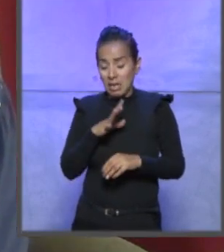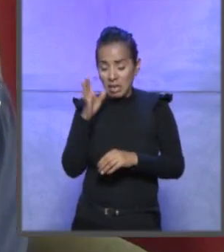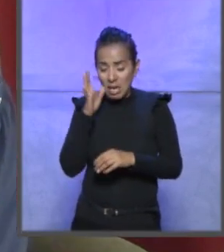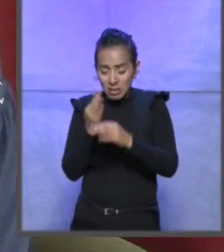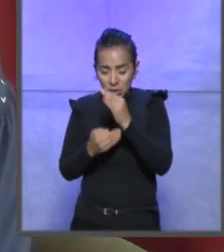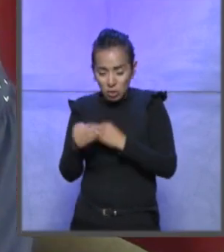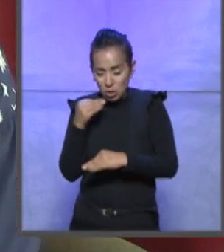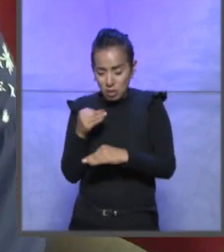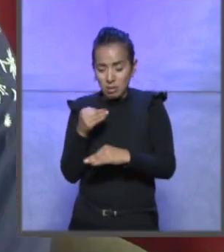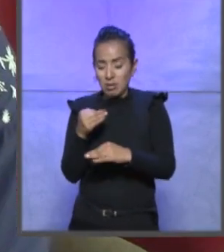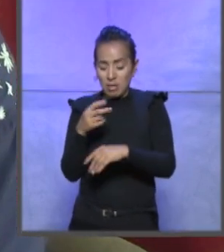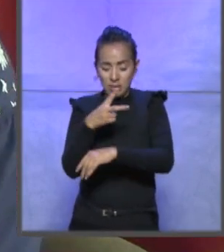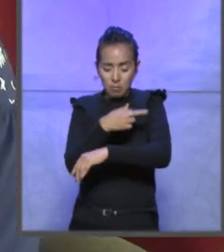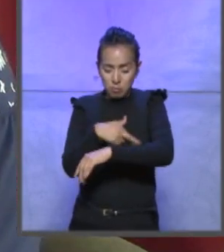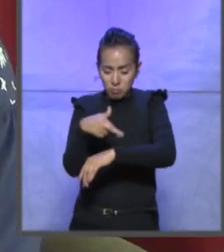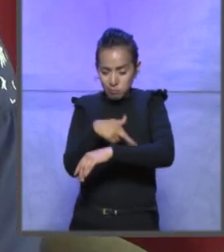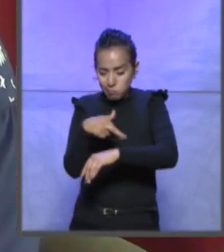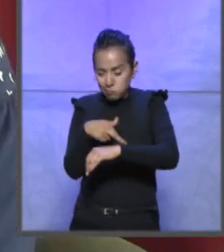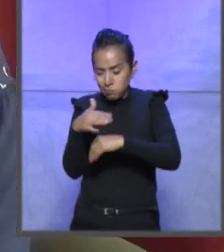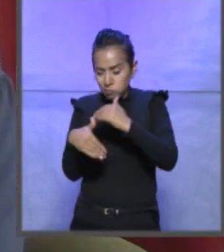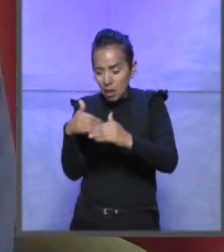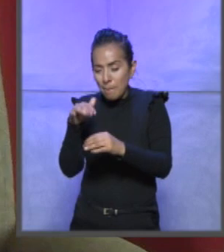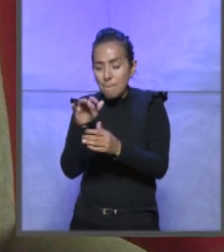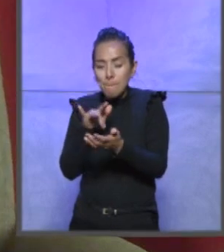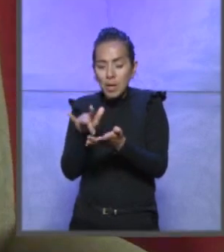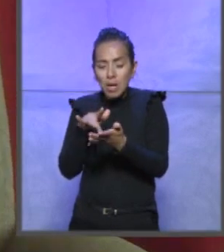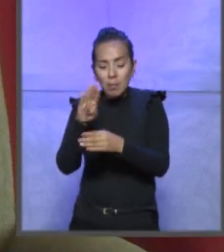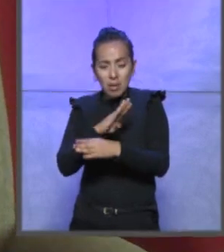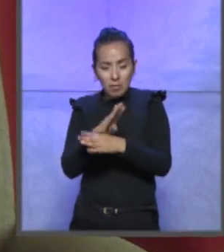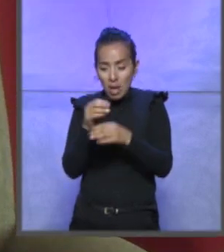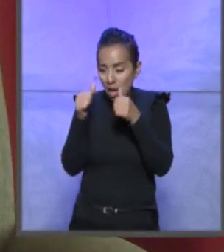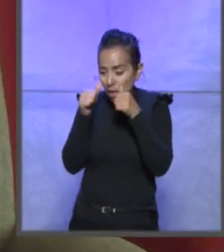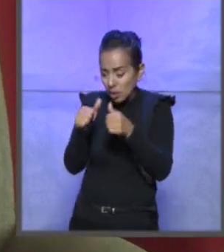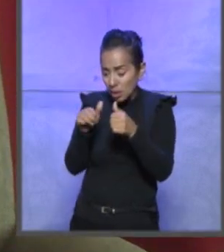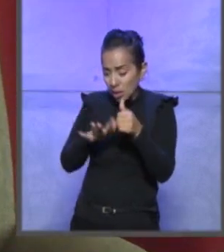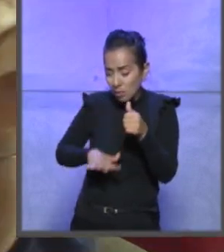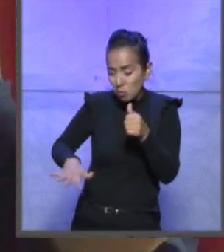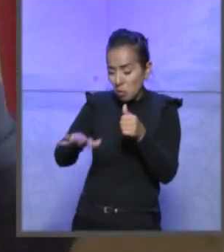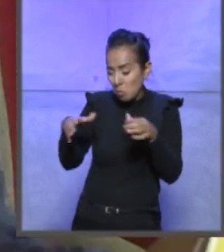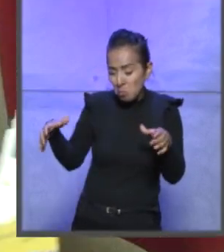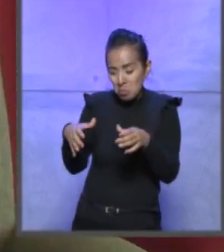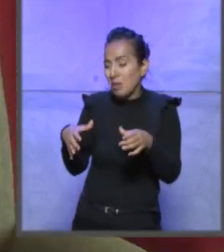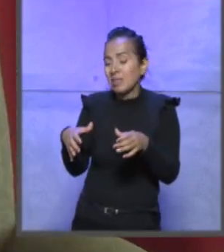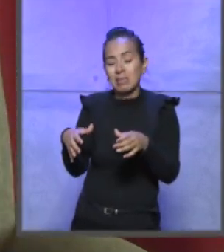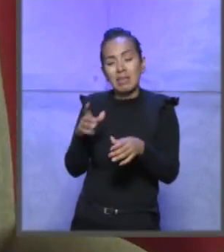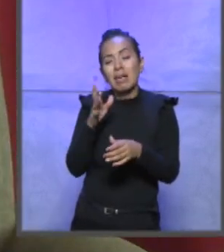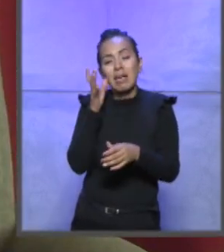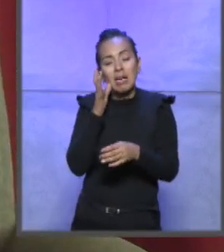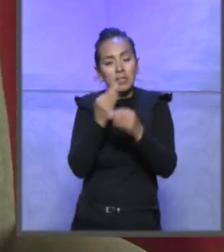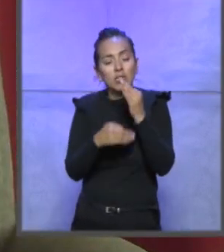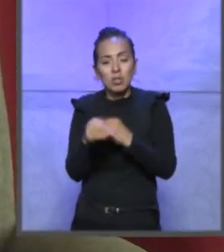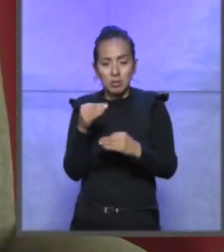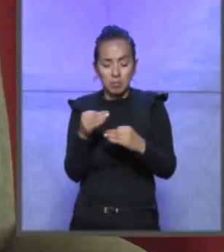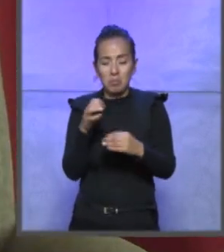políticas públicas que se construyen bien atienden no nada más el problema de un sector, sino de la mayoría de la población.